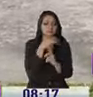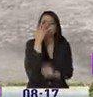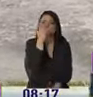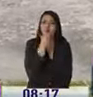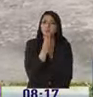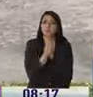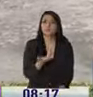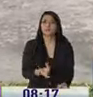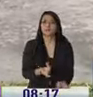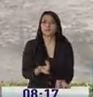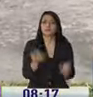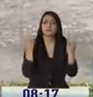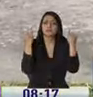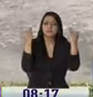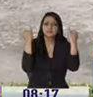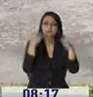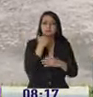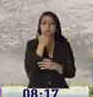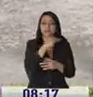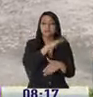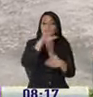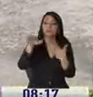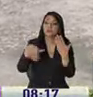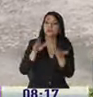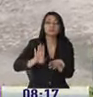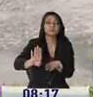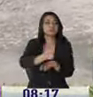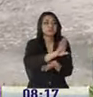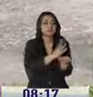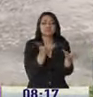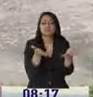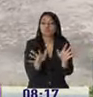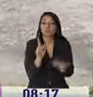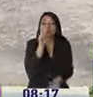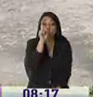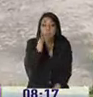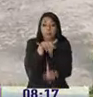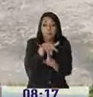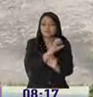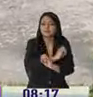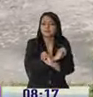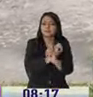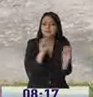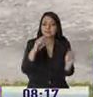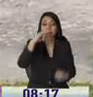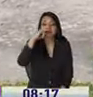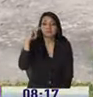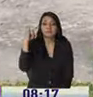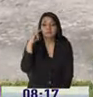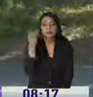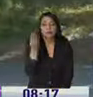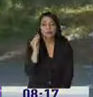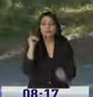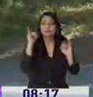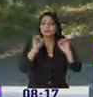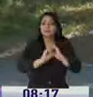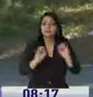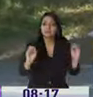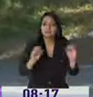de recreación, porque todo el barrio no tenemos un parque para que los chicos se diviertan. Temen que